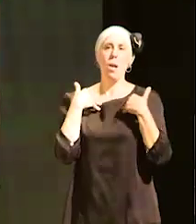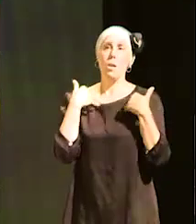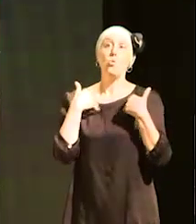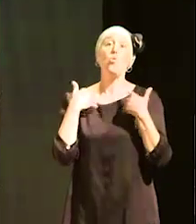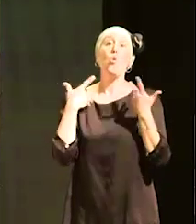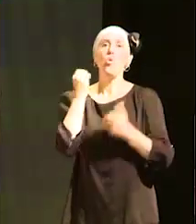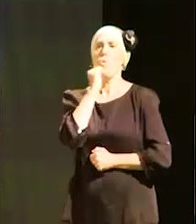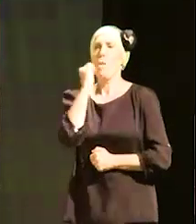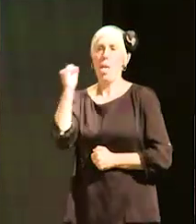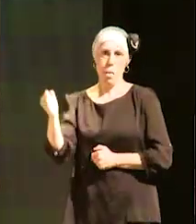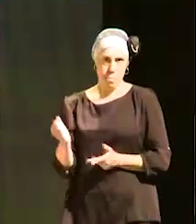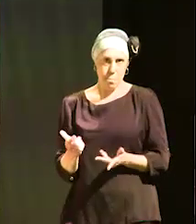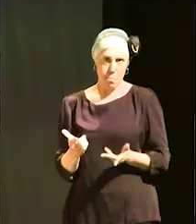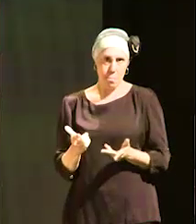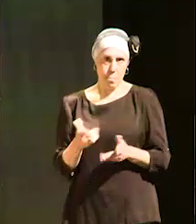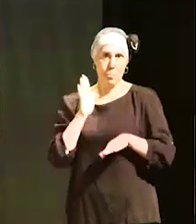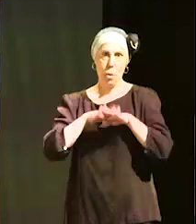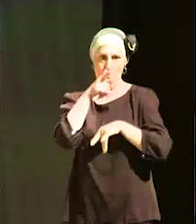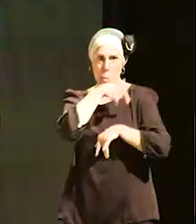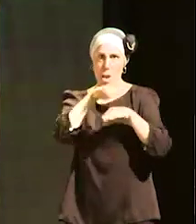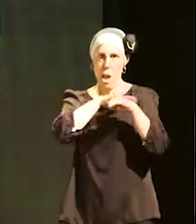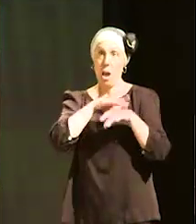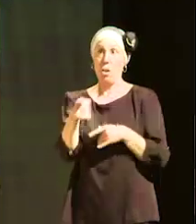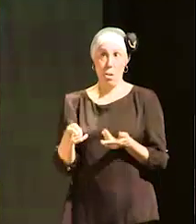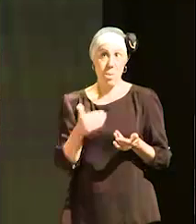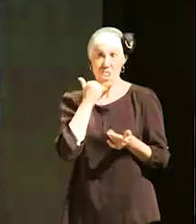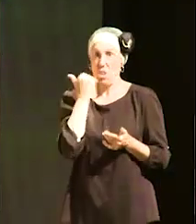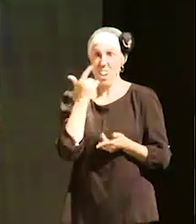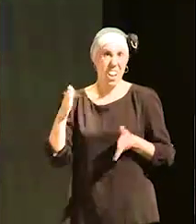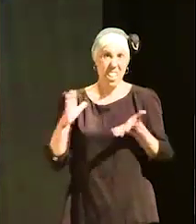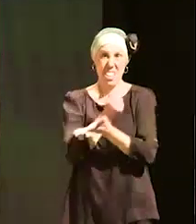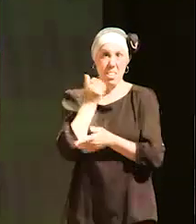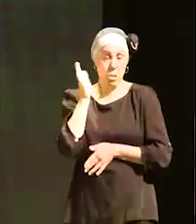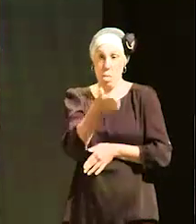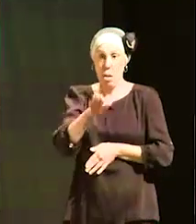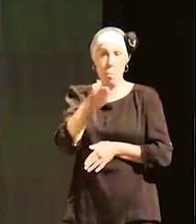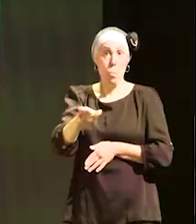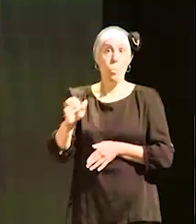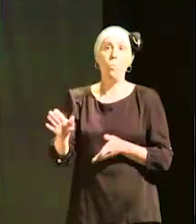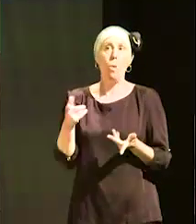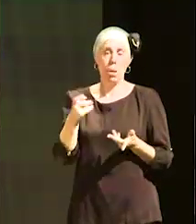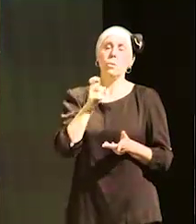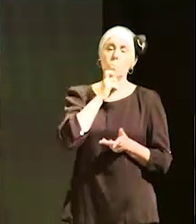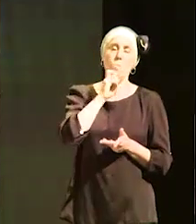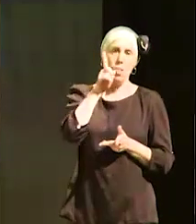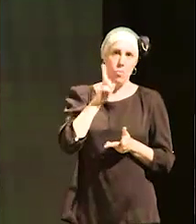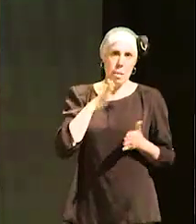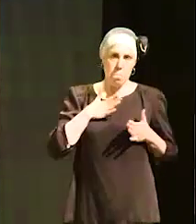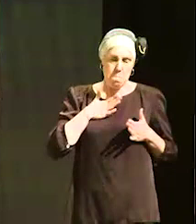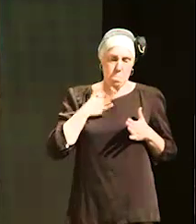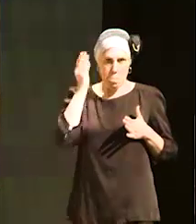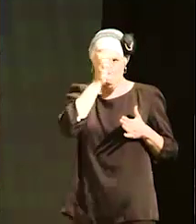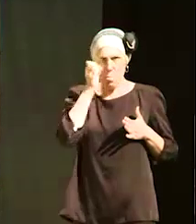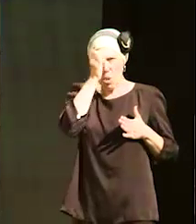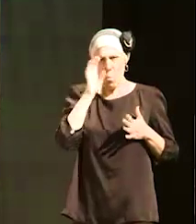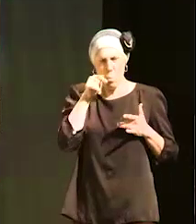el exterminio casi verdad entonces es también muy complicado yo siento que somos una sociedad muy